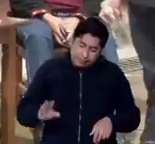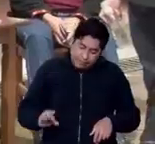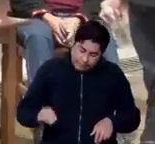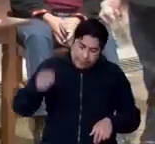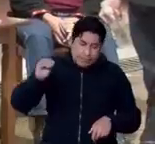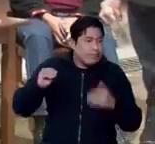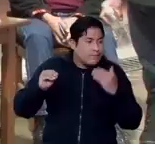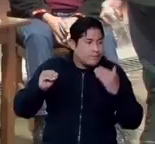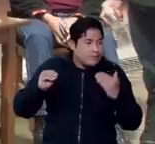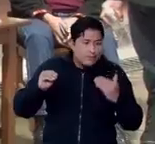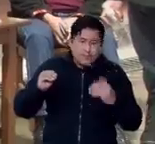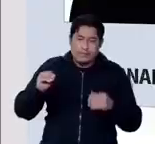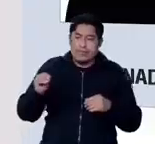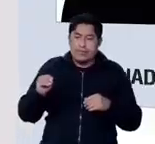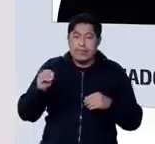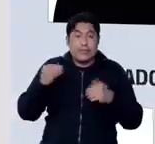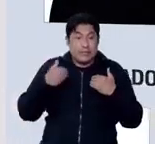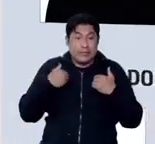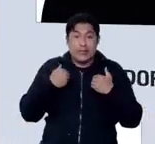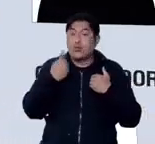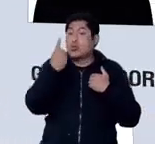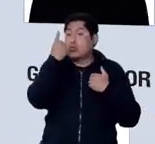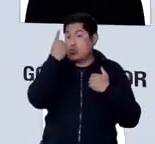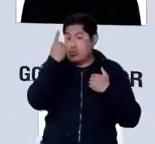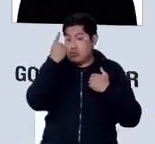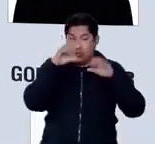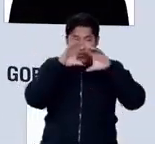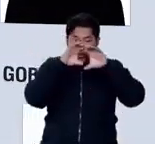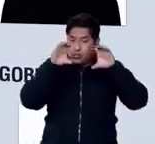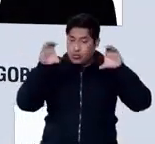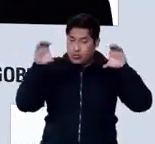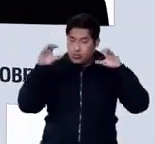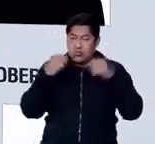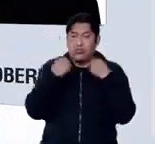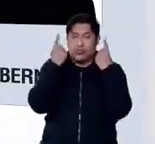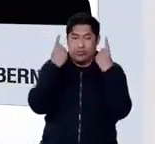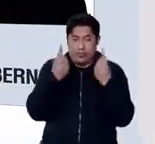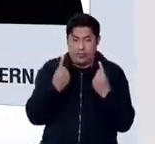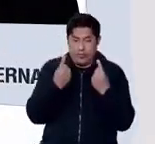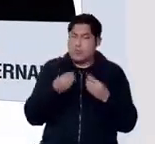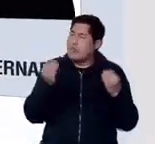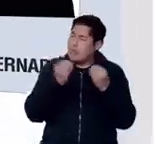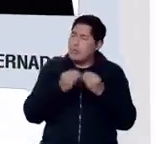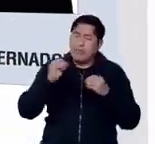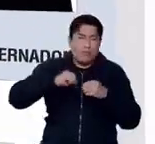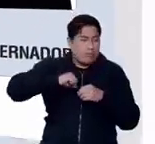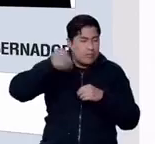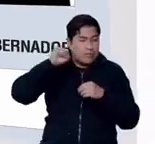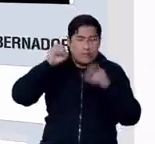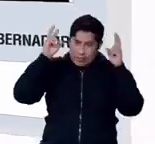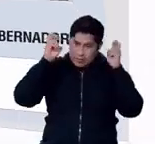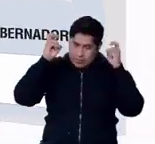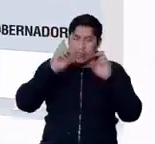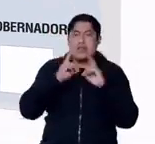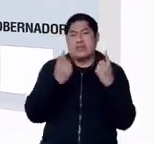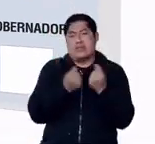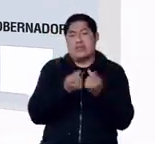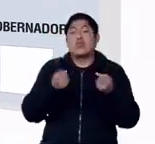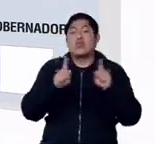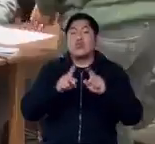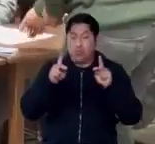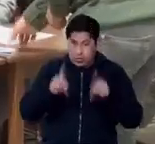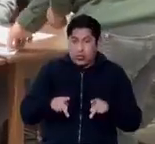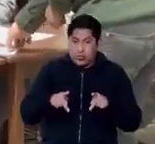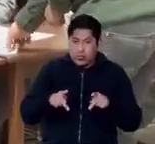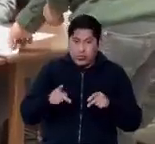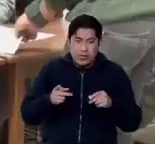o la electora la pueda recoger. La papeleta de sufragio tendrá una sola franja con las dos candidaturas más votadas a gobernador del